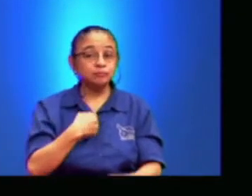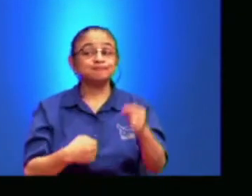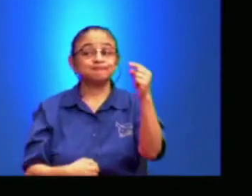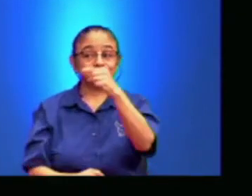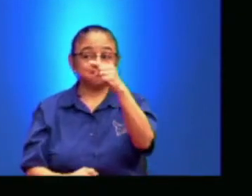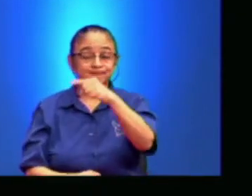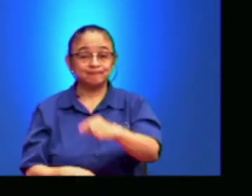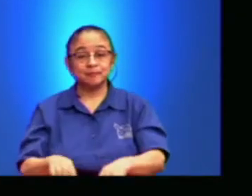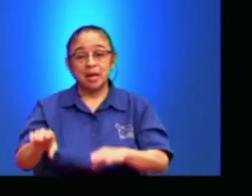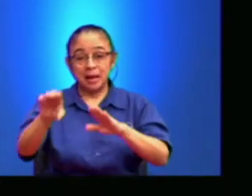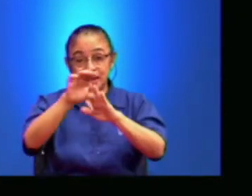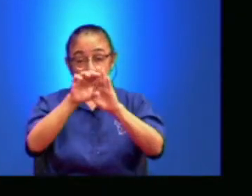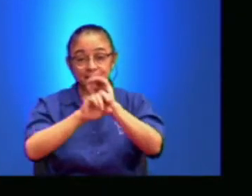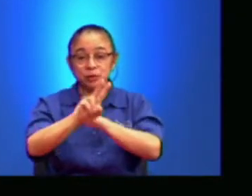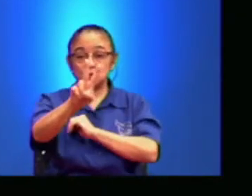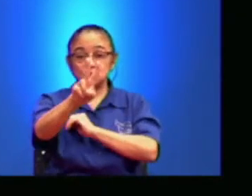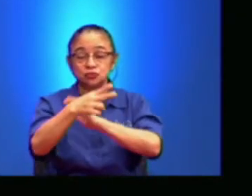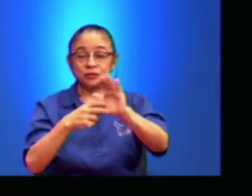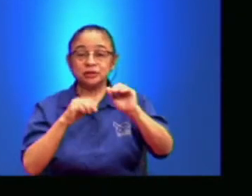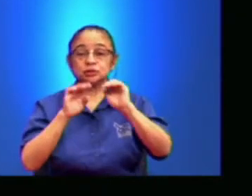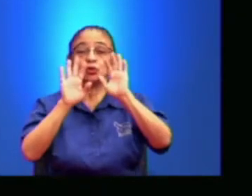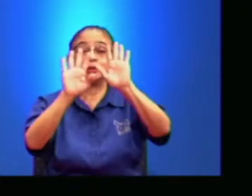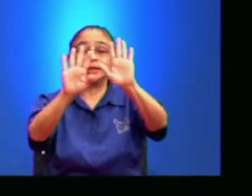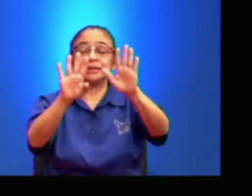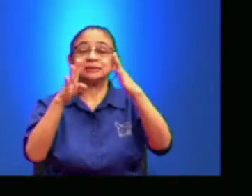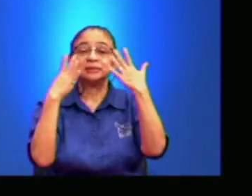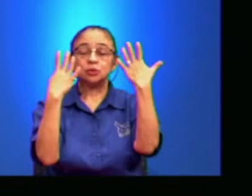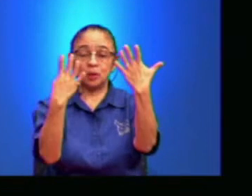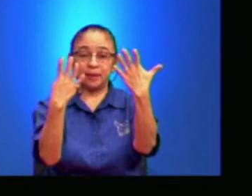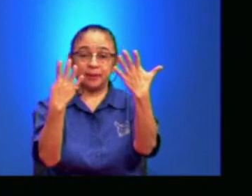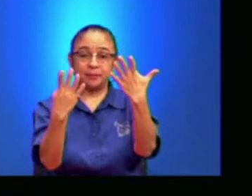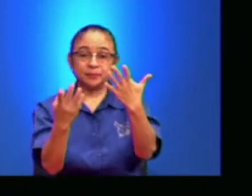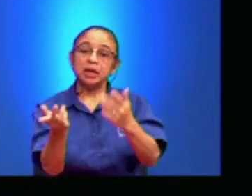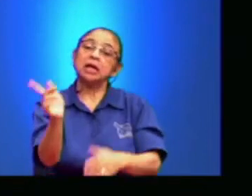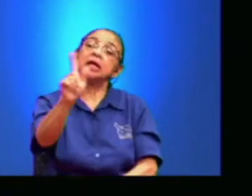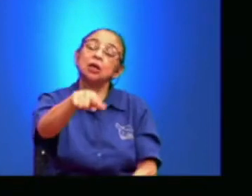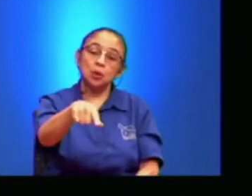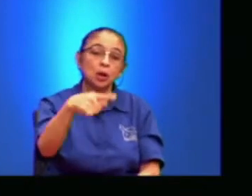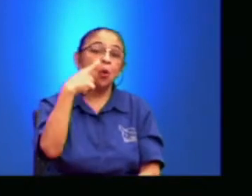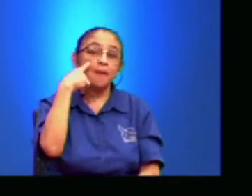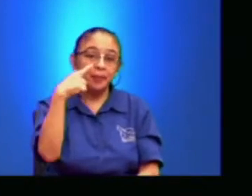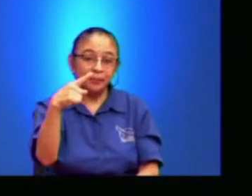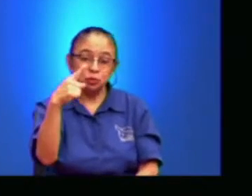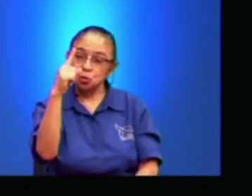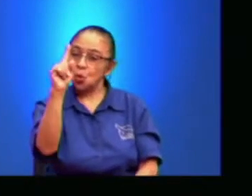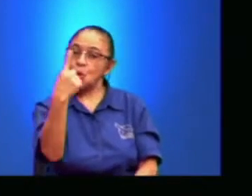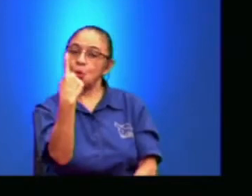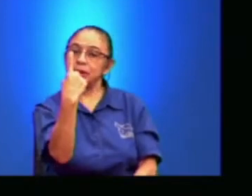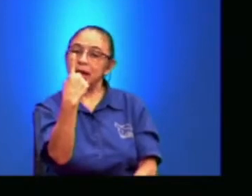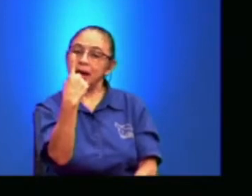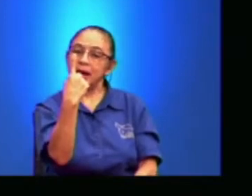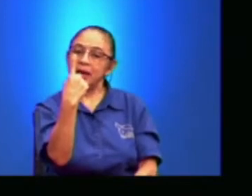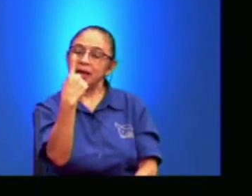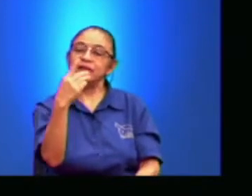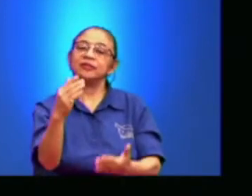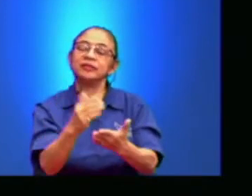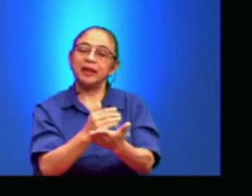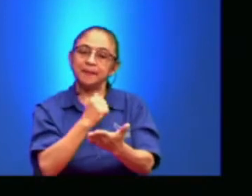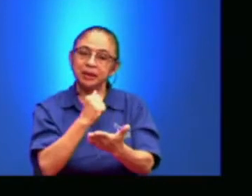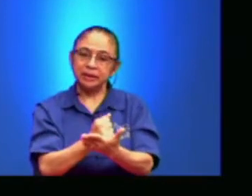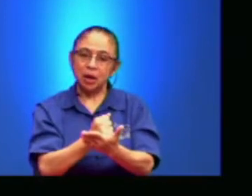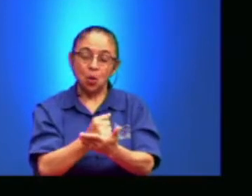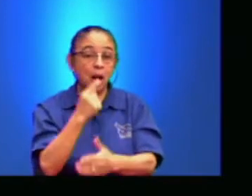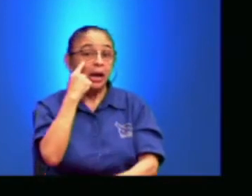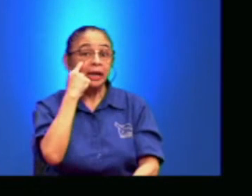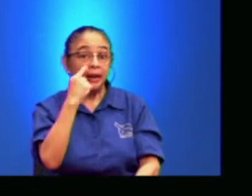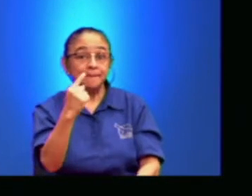219 y luego aparece una única referencia de mateo que mira es